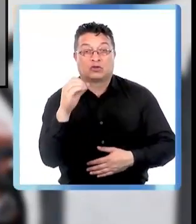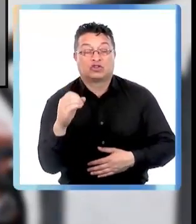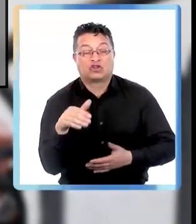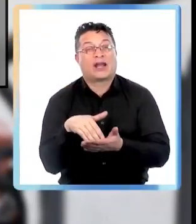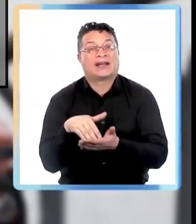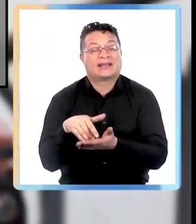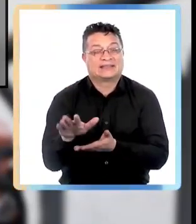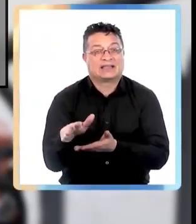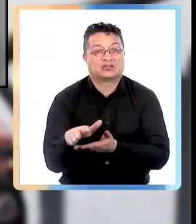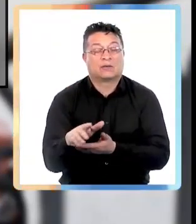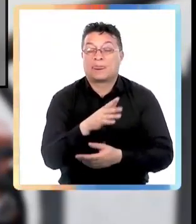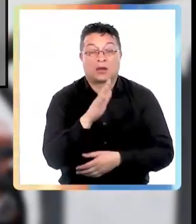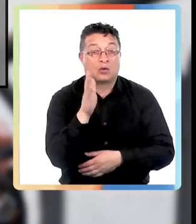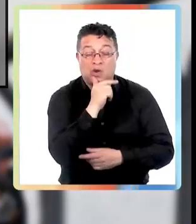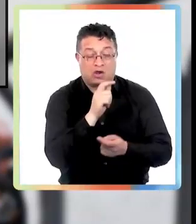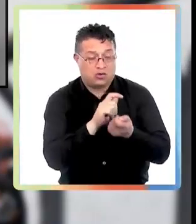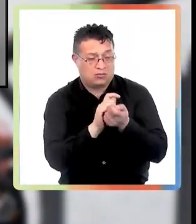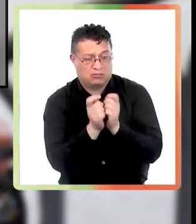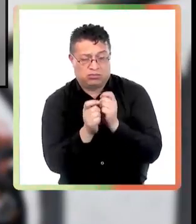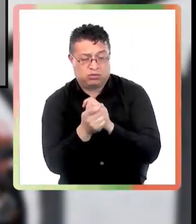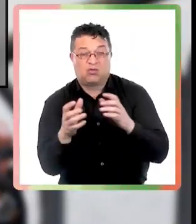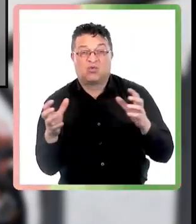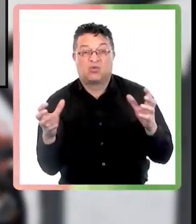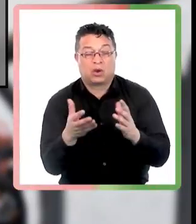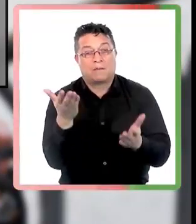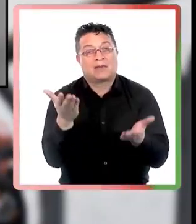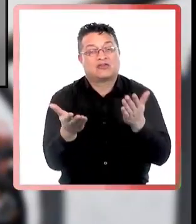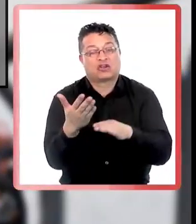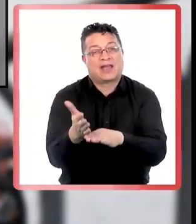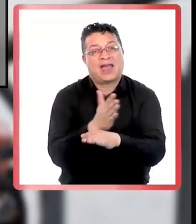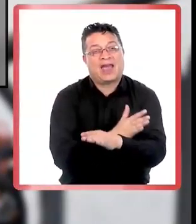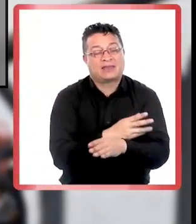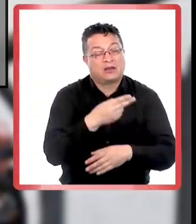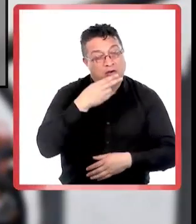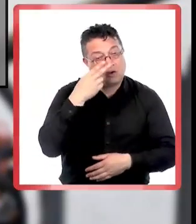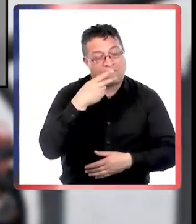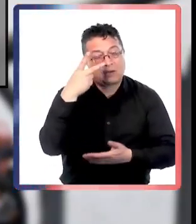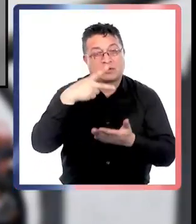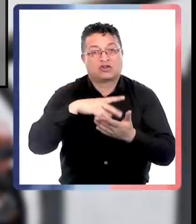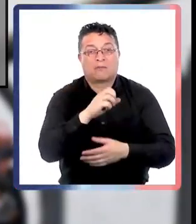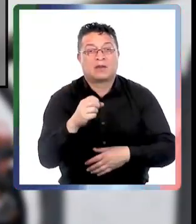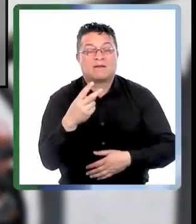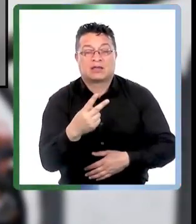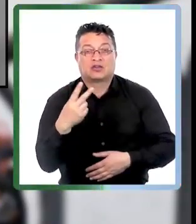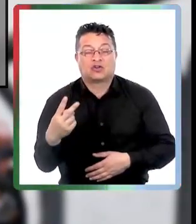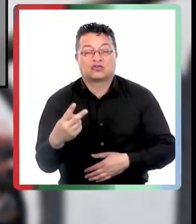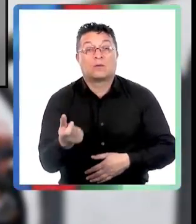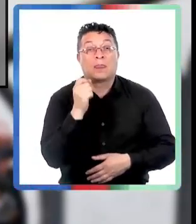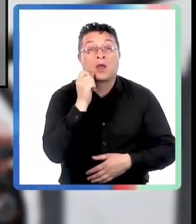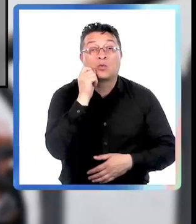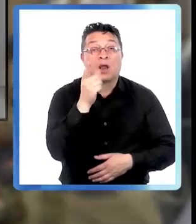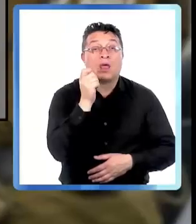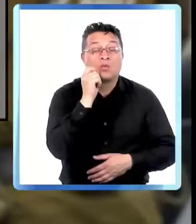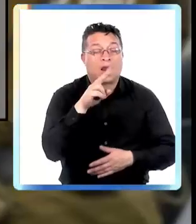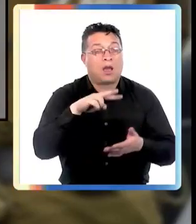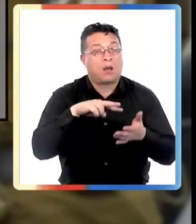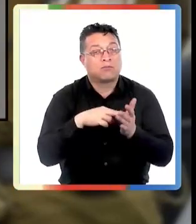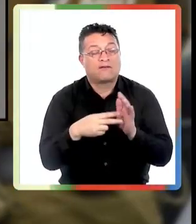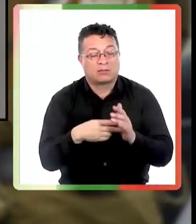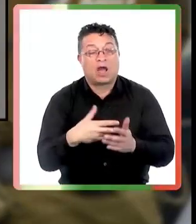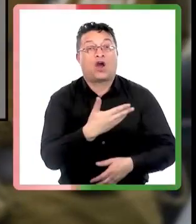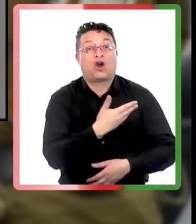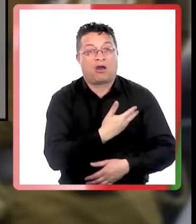el 62% la rechaza. No hubo grandes cambios respecto a la medición anterior, de noviembre de 2022. ¿Cuáles son